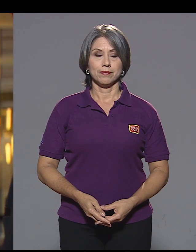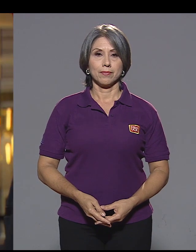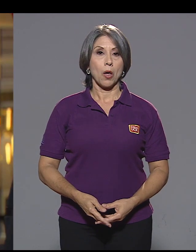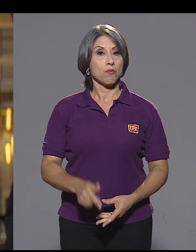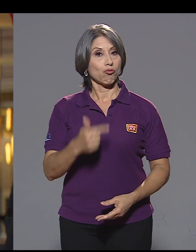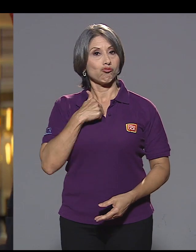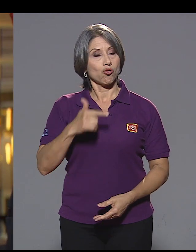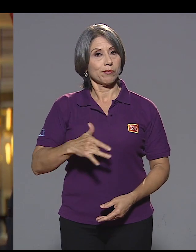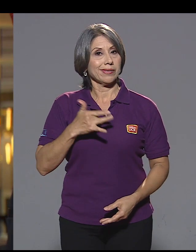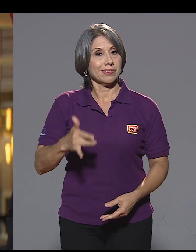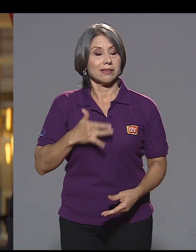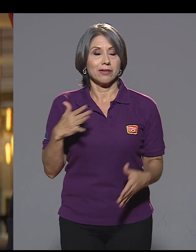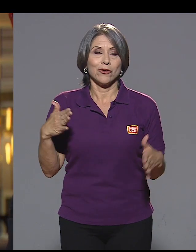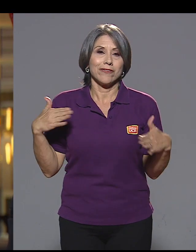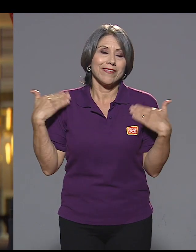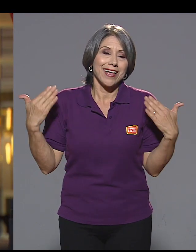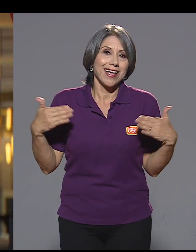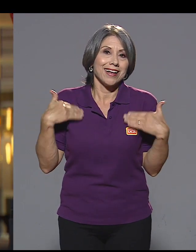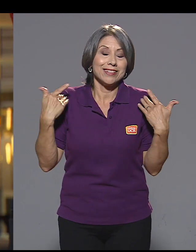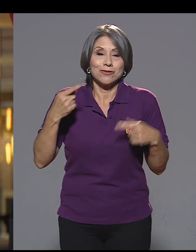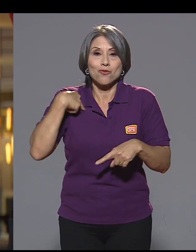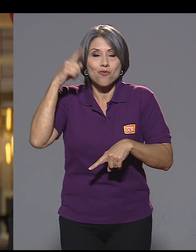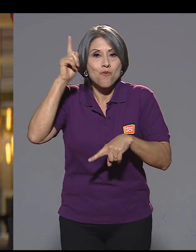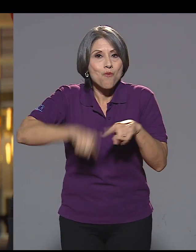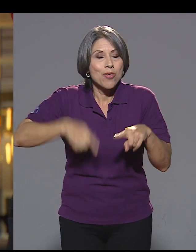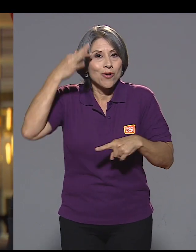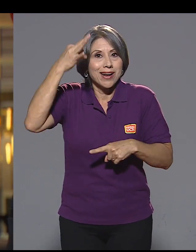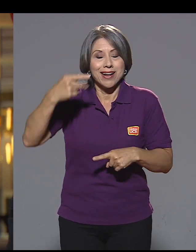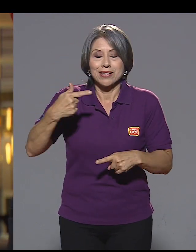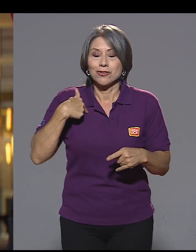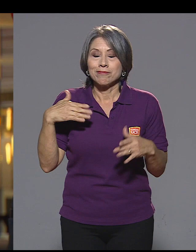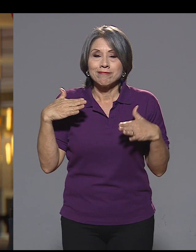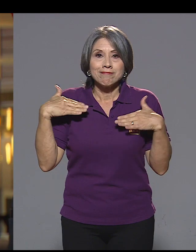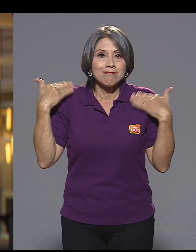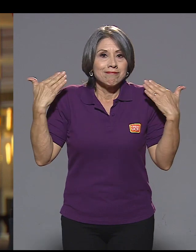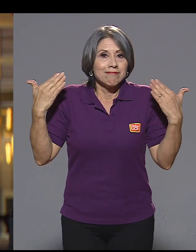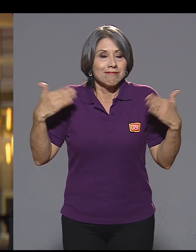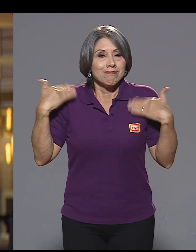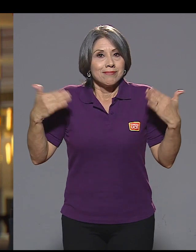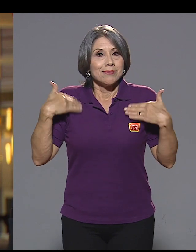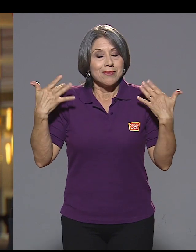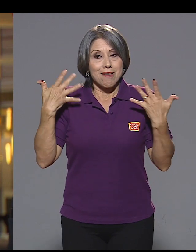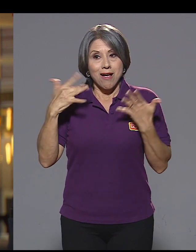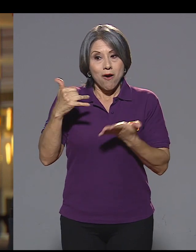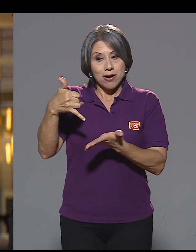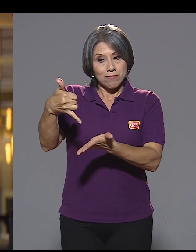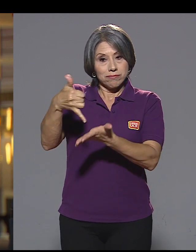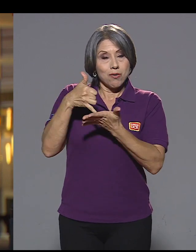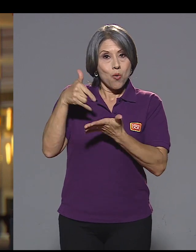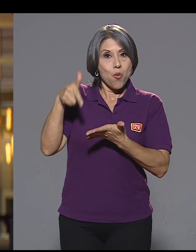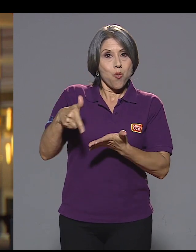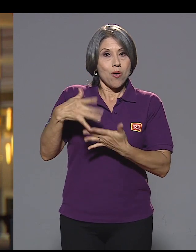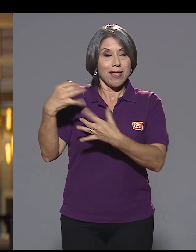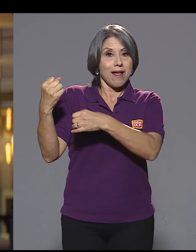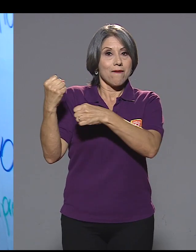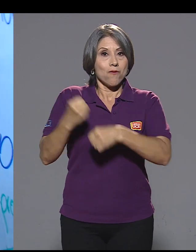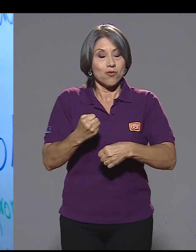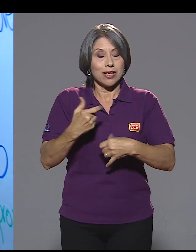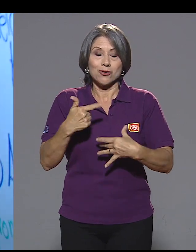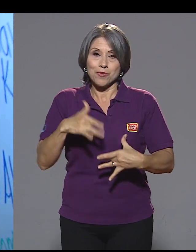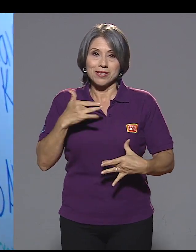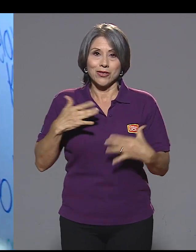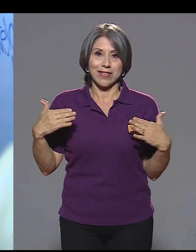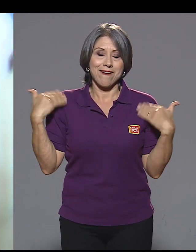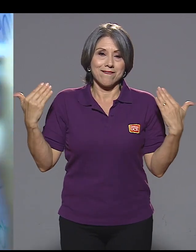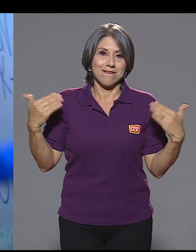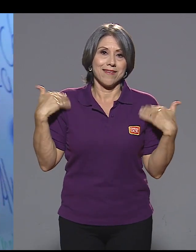Pero yo me siento muy feliz, no puedo creer que estoy muy feliz de ganar este premio de fundación, me siento tan